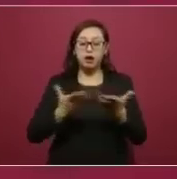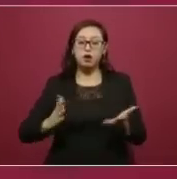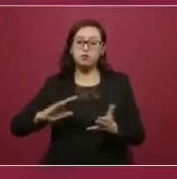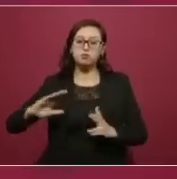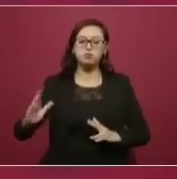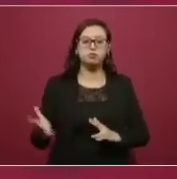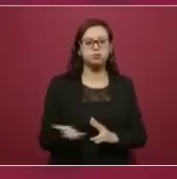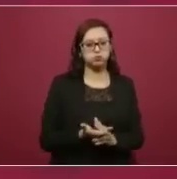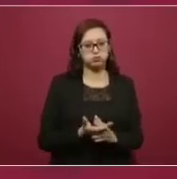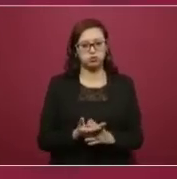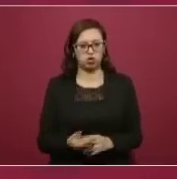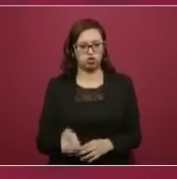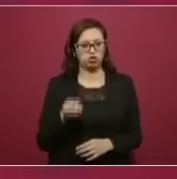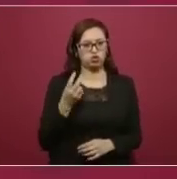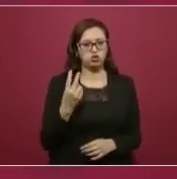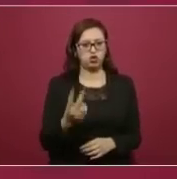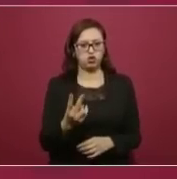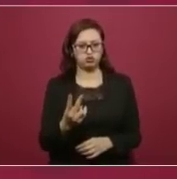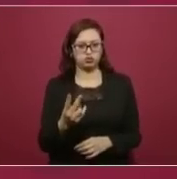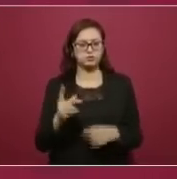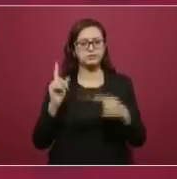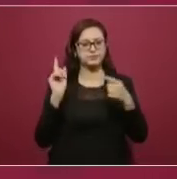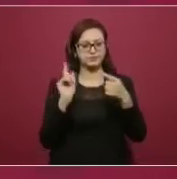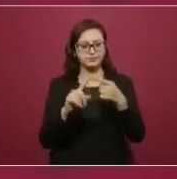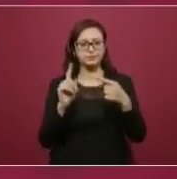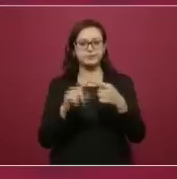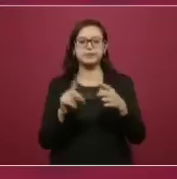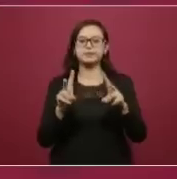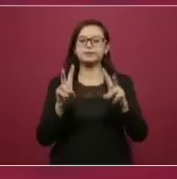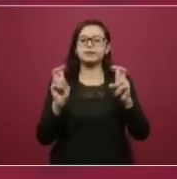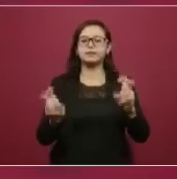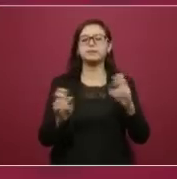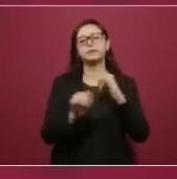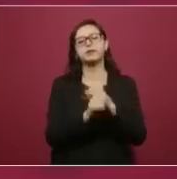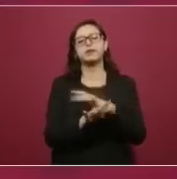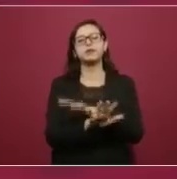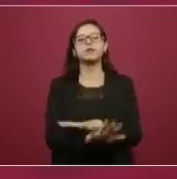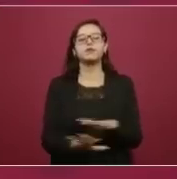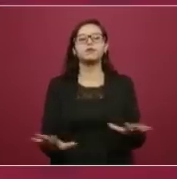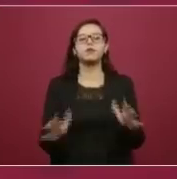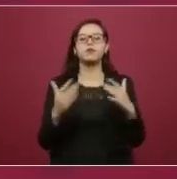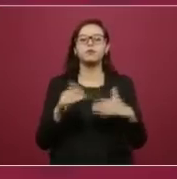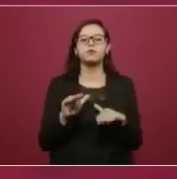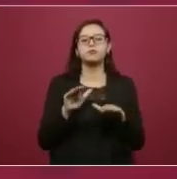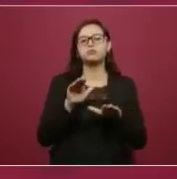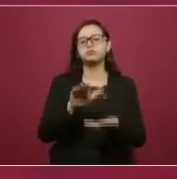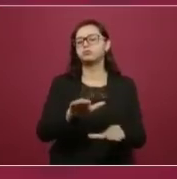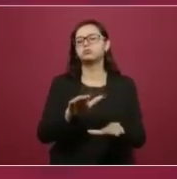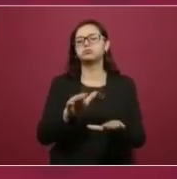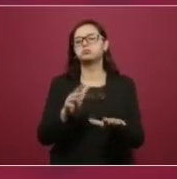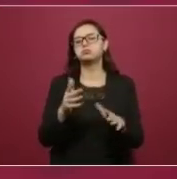Primero vamos a informar sobre asuntos